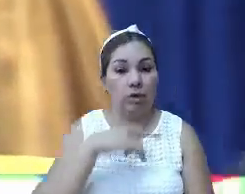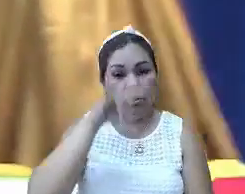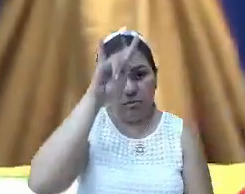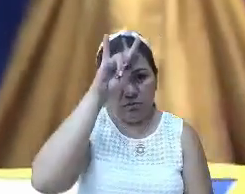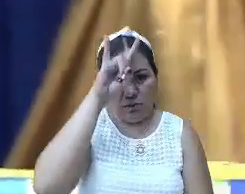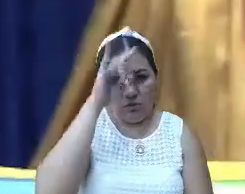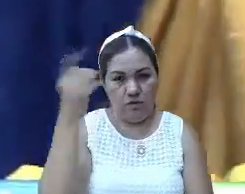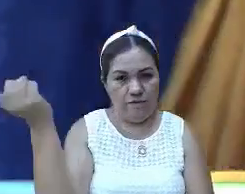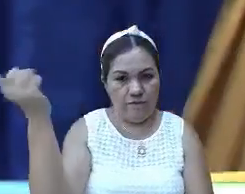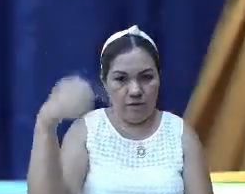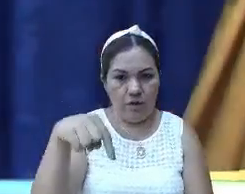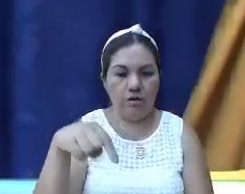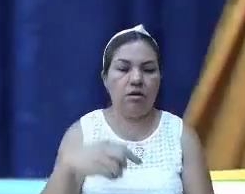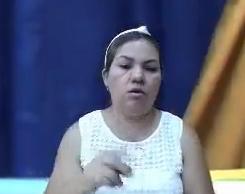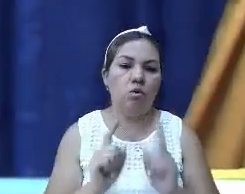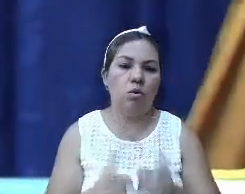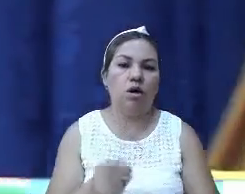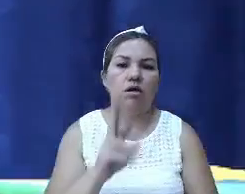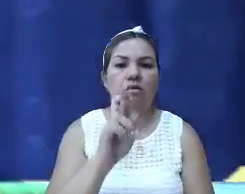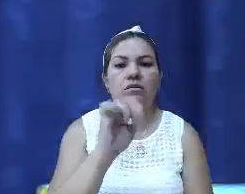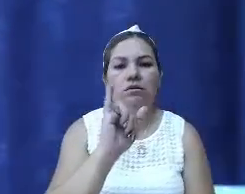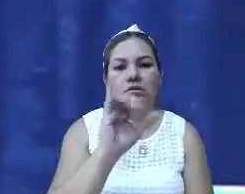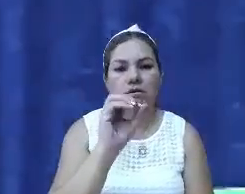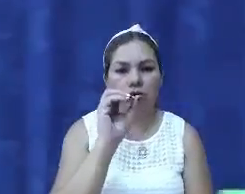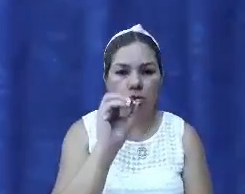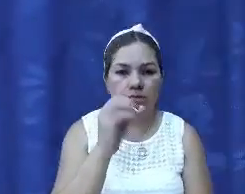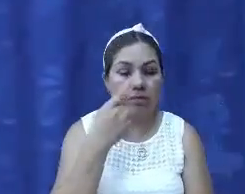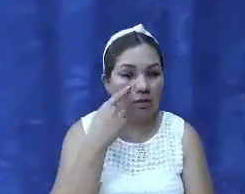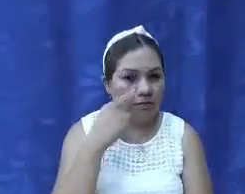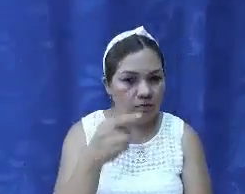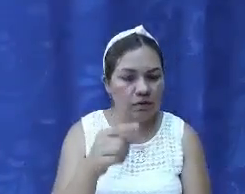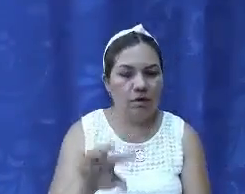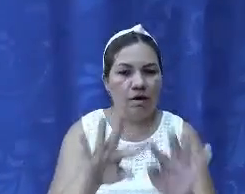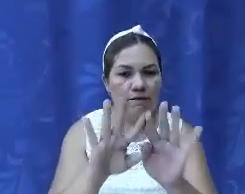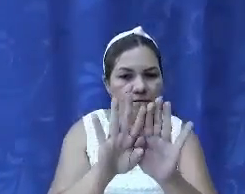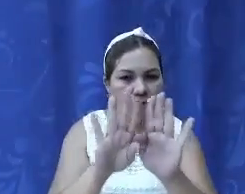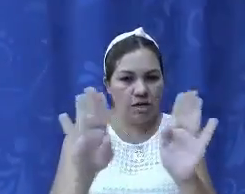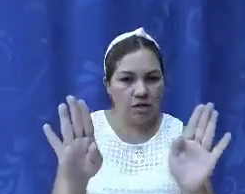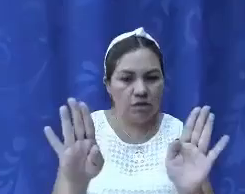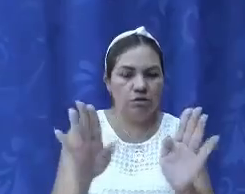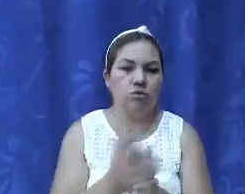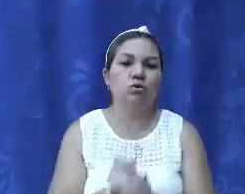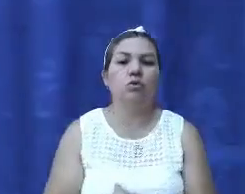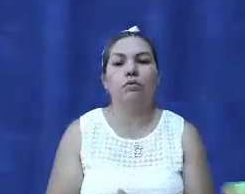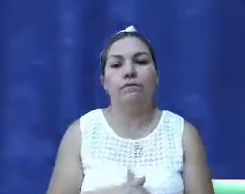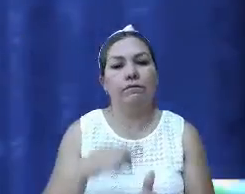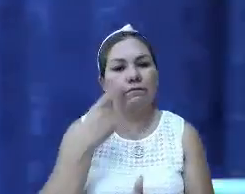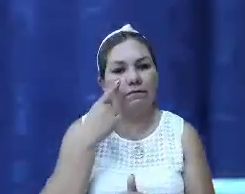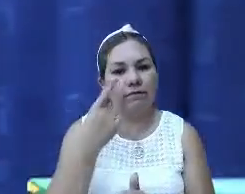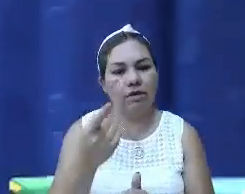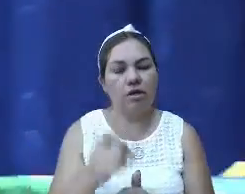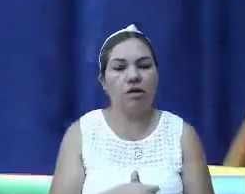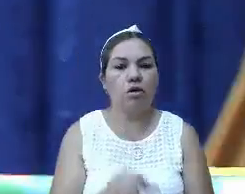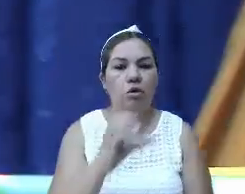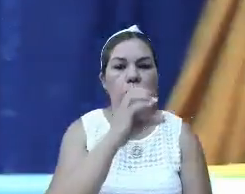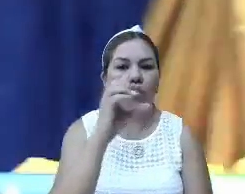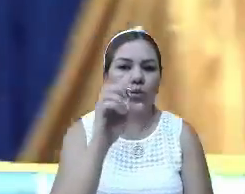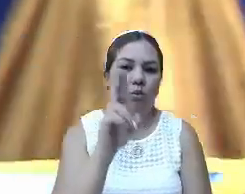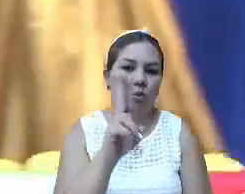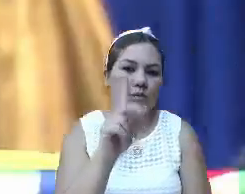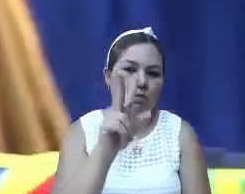un río, y si él encuentra una brecha abierta, si él encuentra las junturas de tu